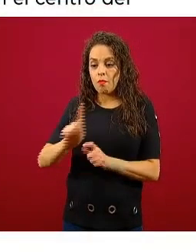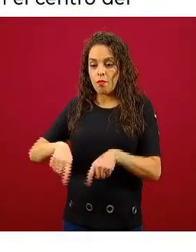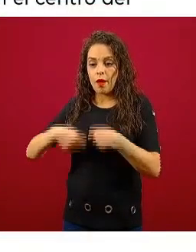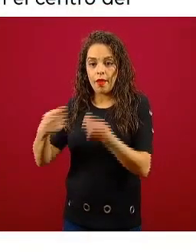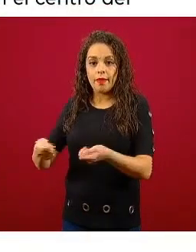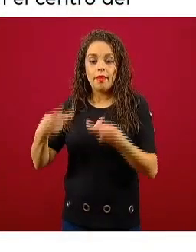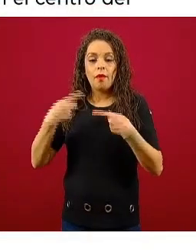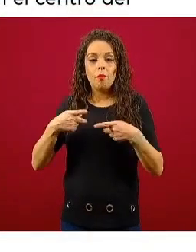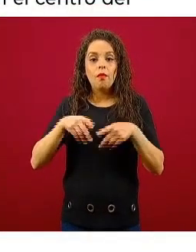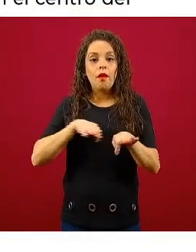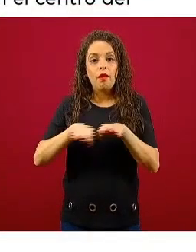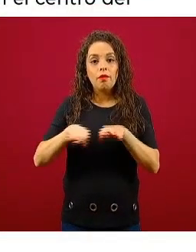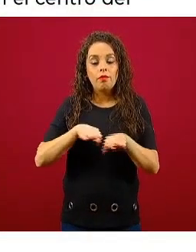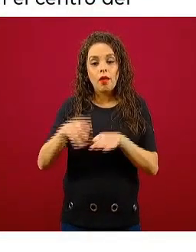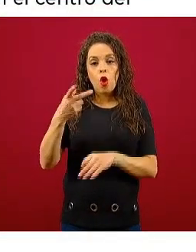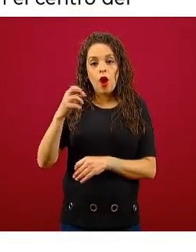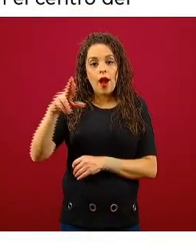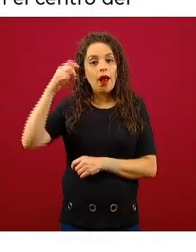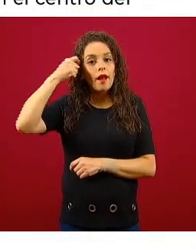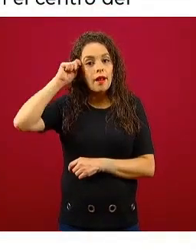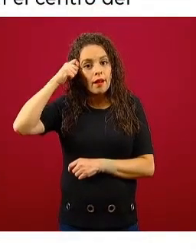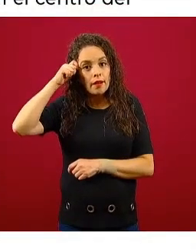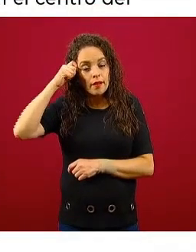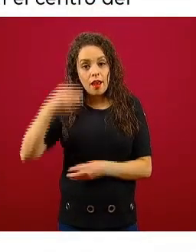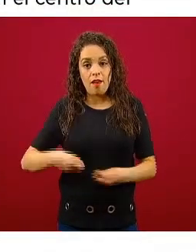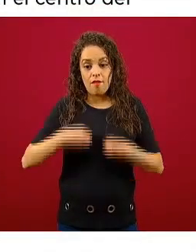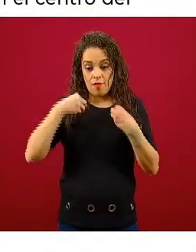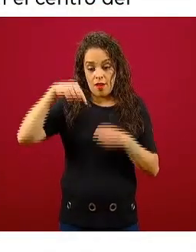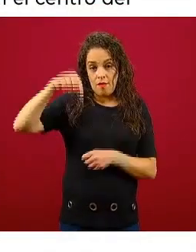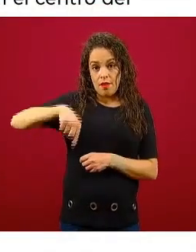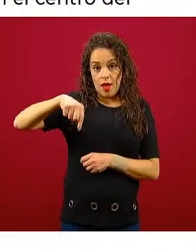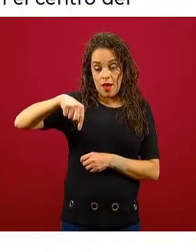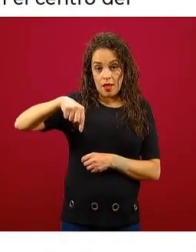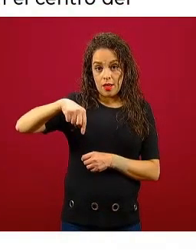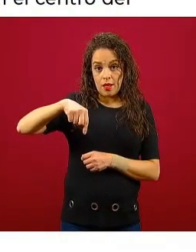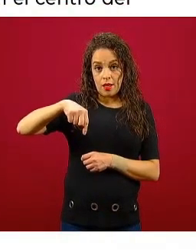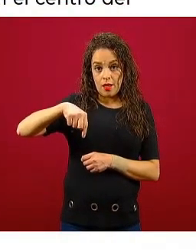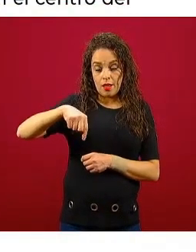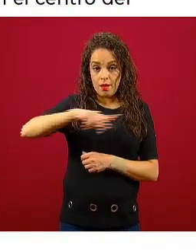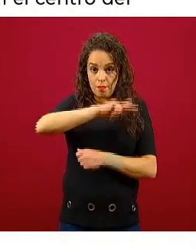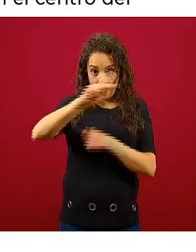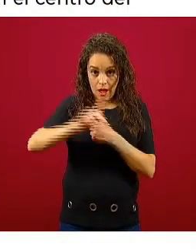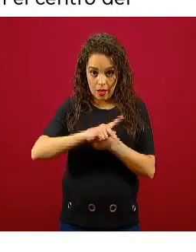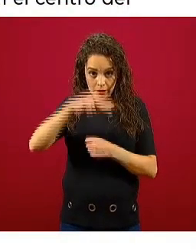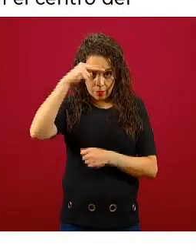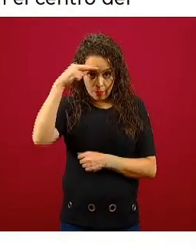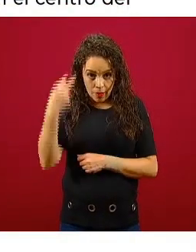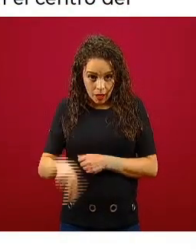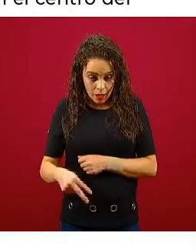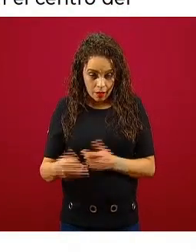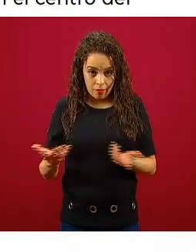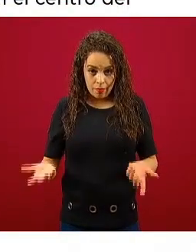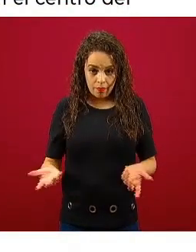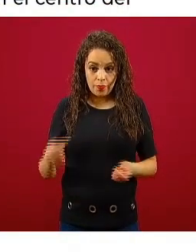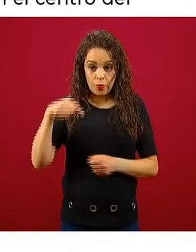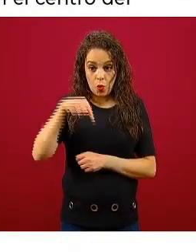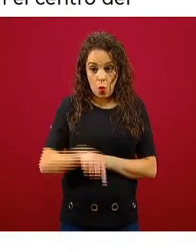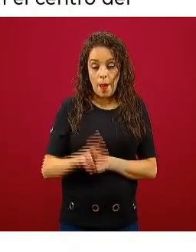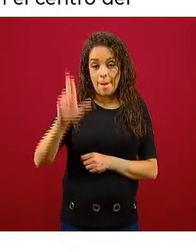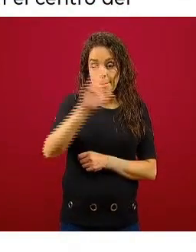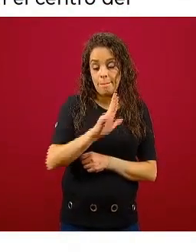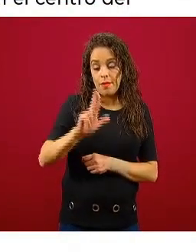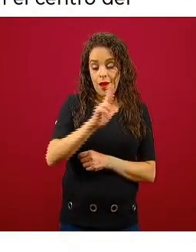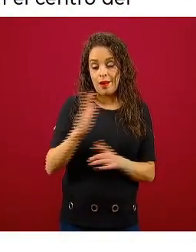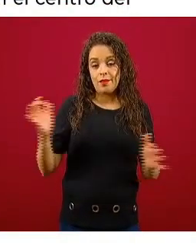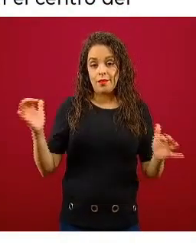hogar que viven en nuestro país y que trabajan en México. Y justo hoy, que es martes de movilidad, aquí en